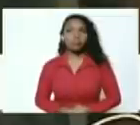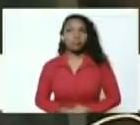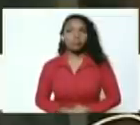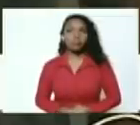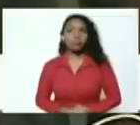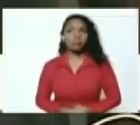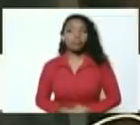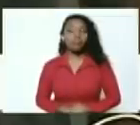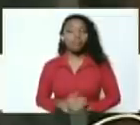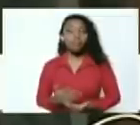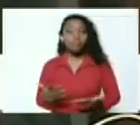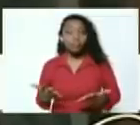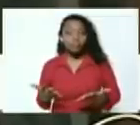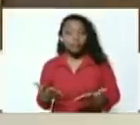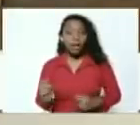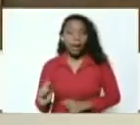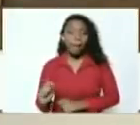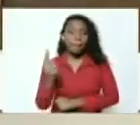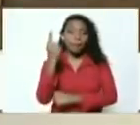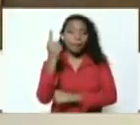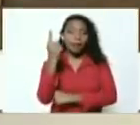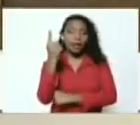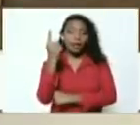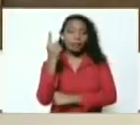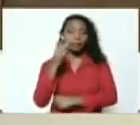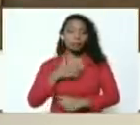Y la primera combatiente,